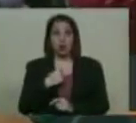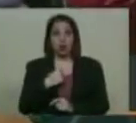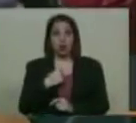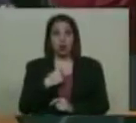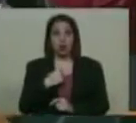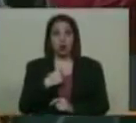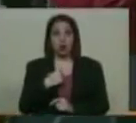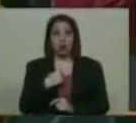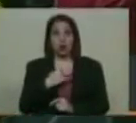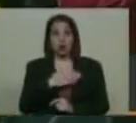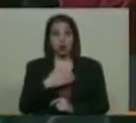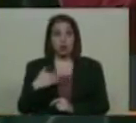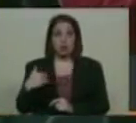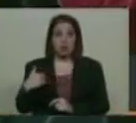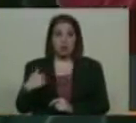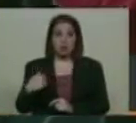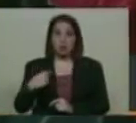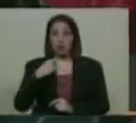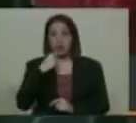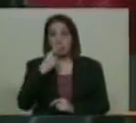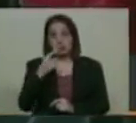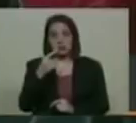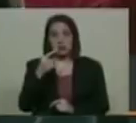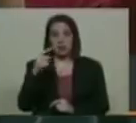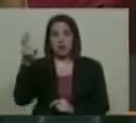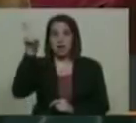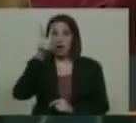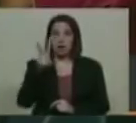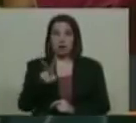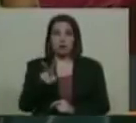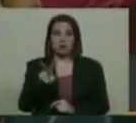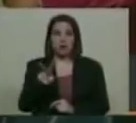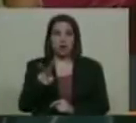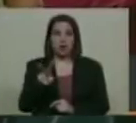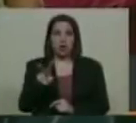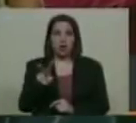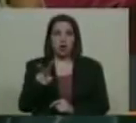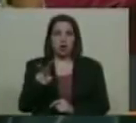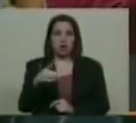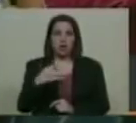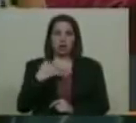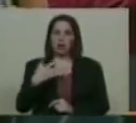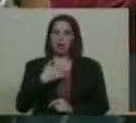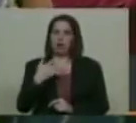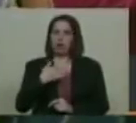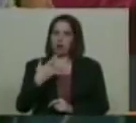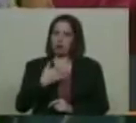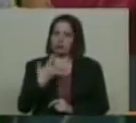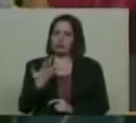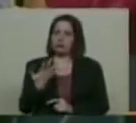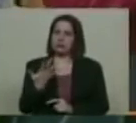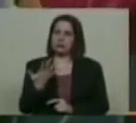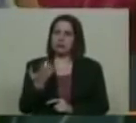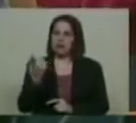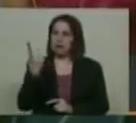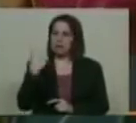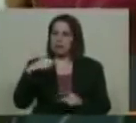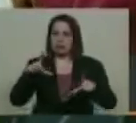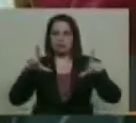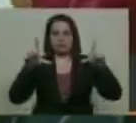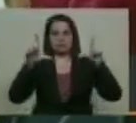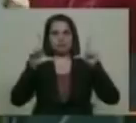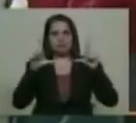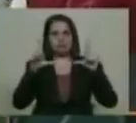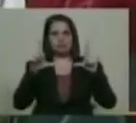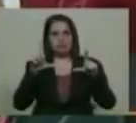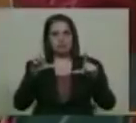yo quiero decirle a Venezuela lo que sentí en ese